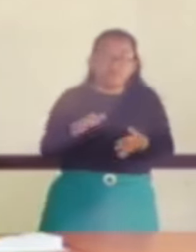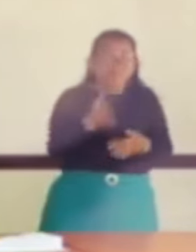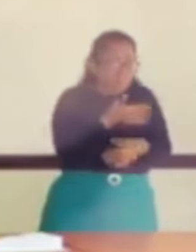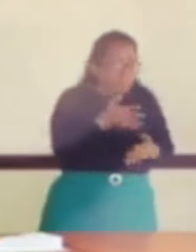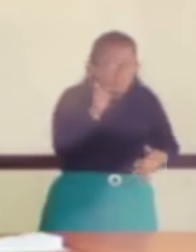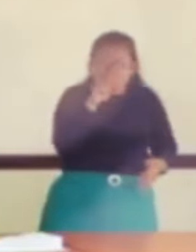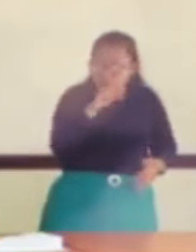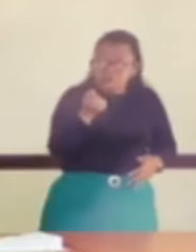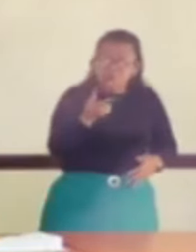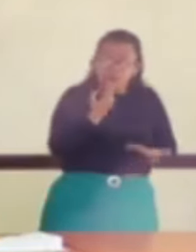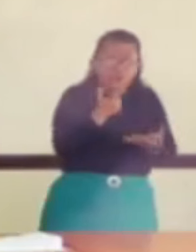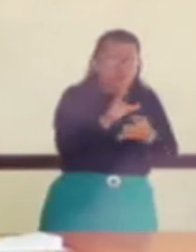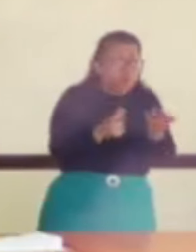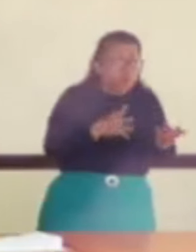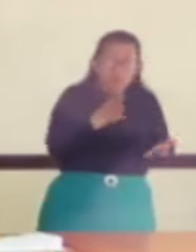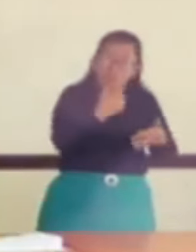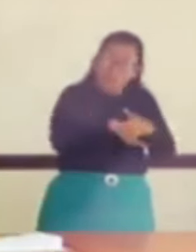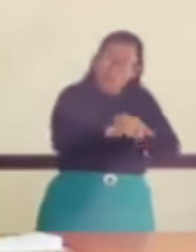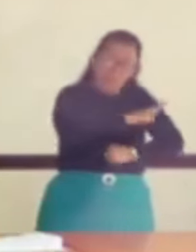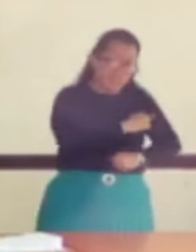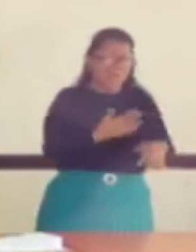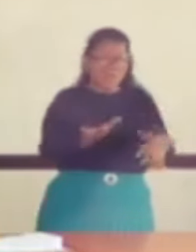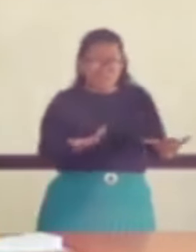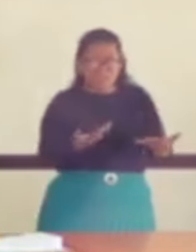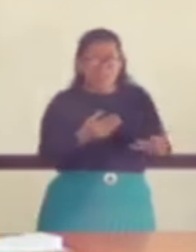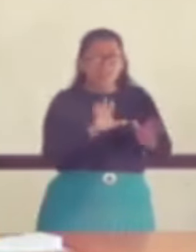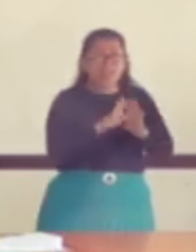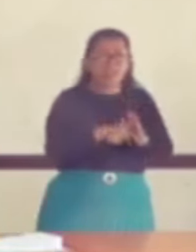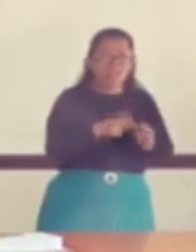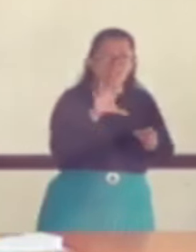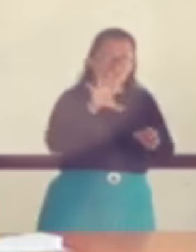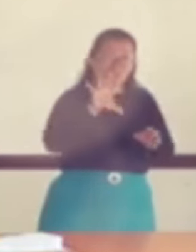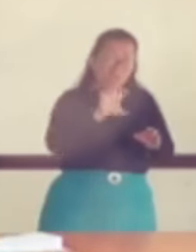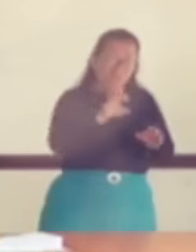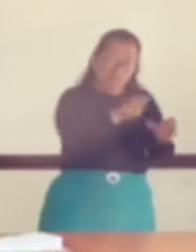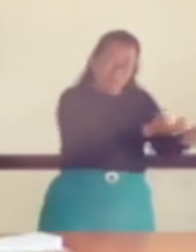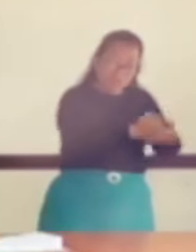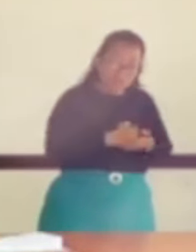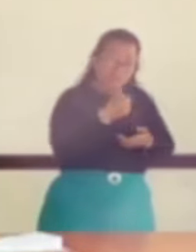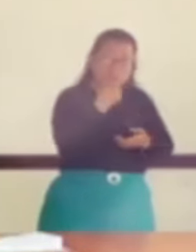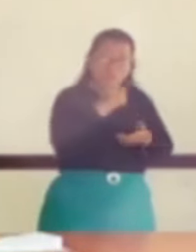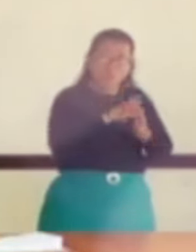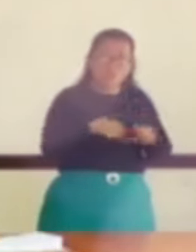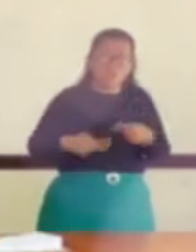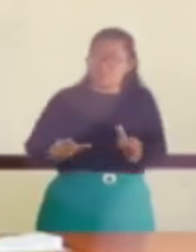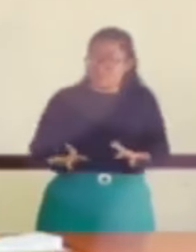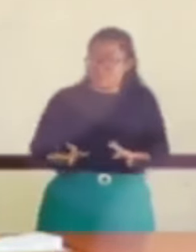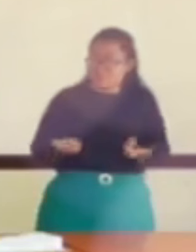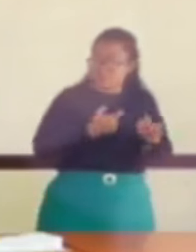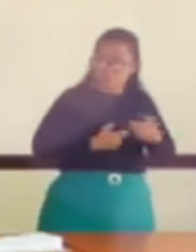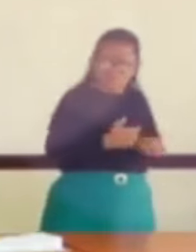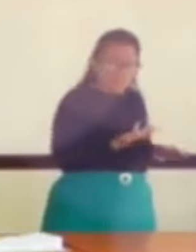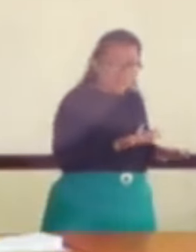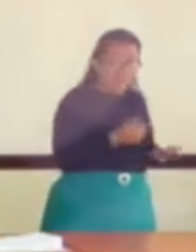desabastecimiento, estamos hablando de lucrar con la medicina, pero el interés debe concretarse en la gran afectación